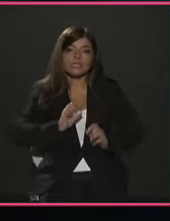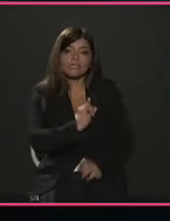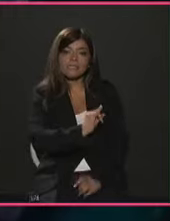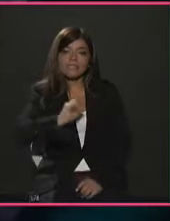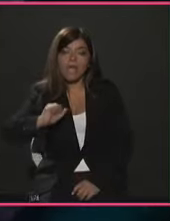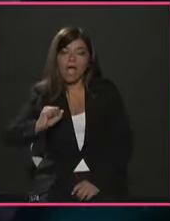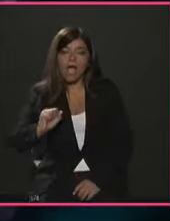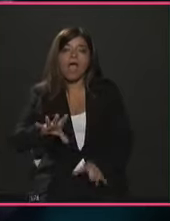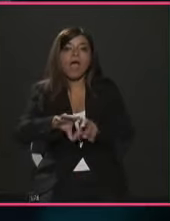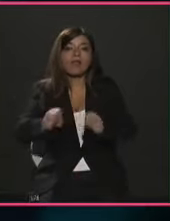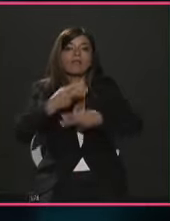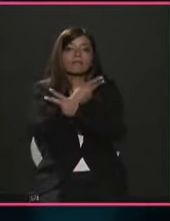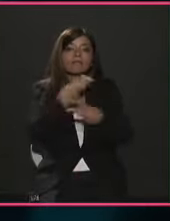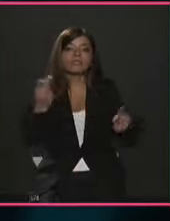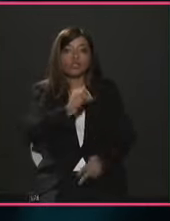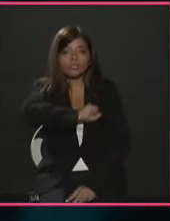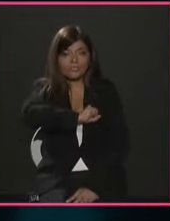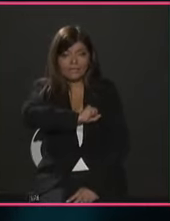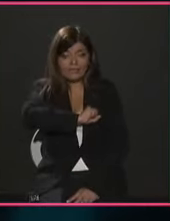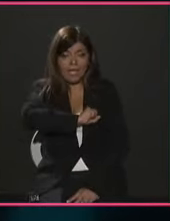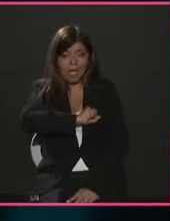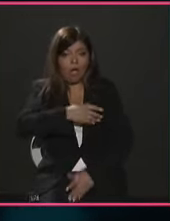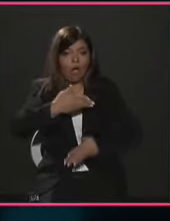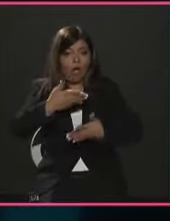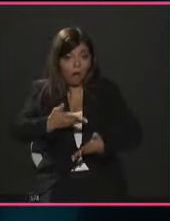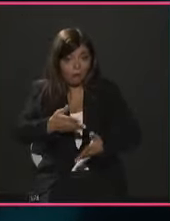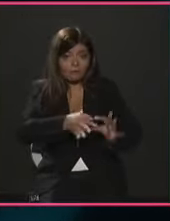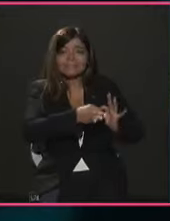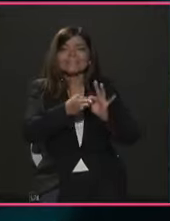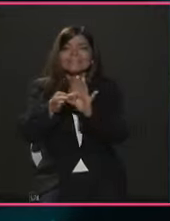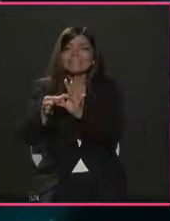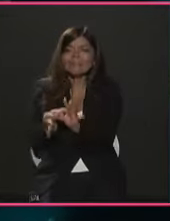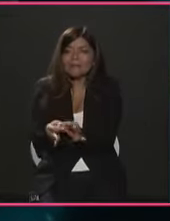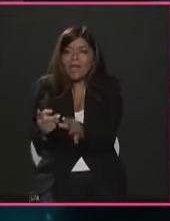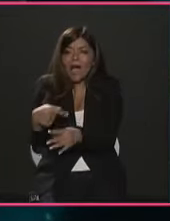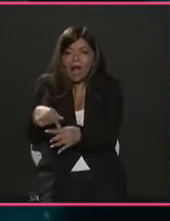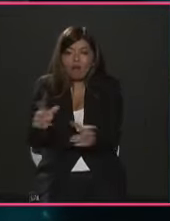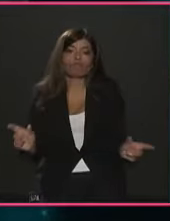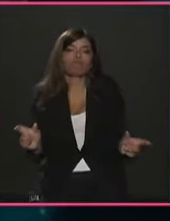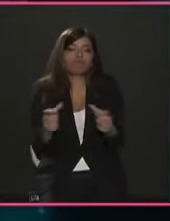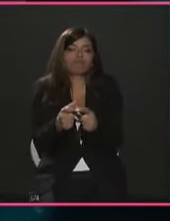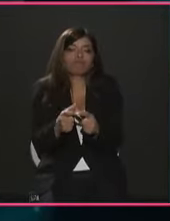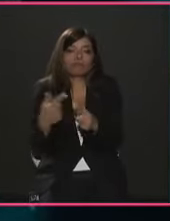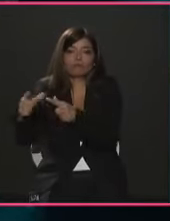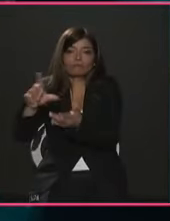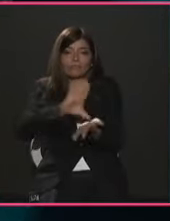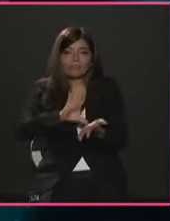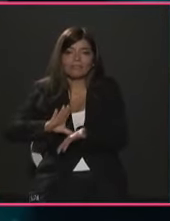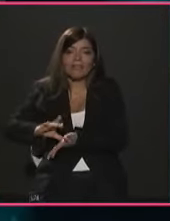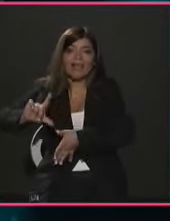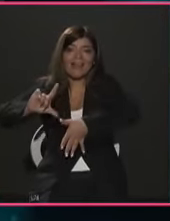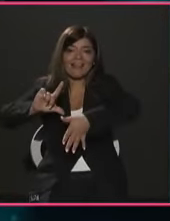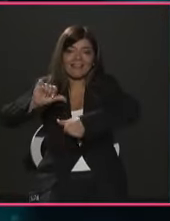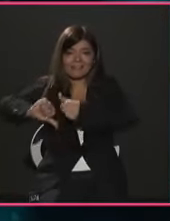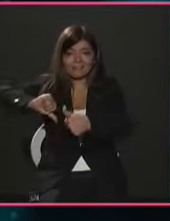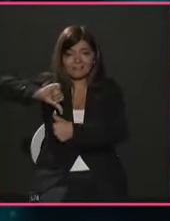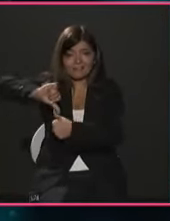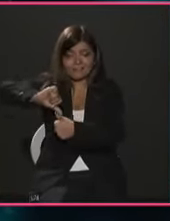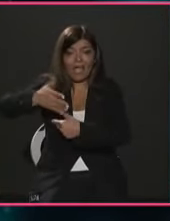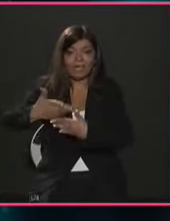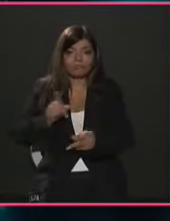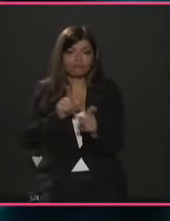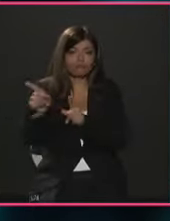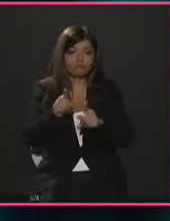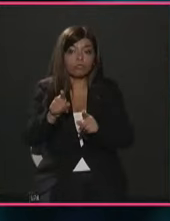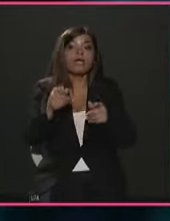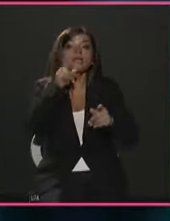acordó la declaración de Santiago en la instancia que congrega la mayor parte de los países de América Latina y el Caribe y que está coordinando